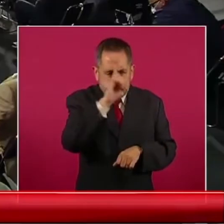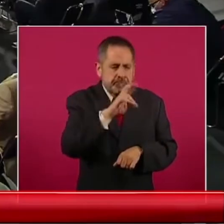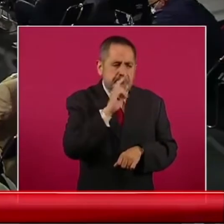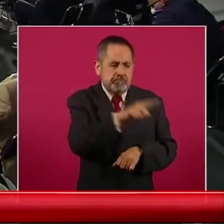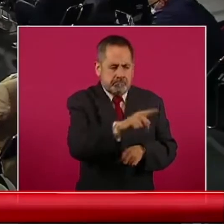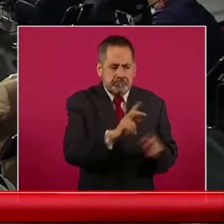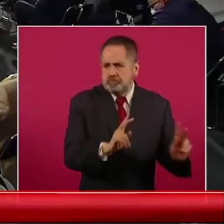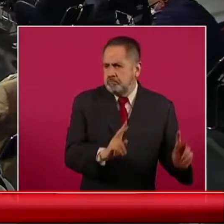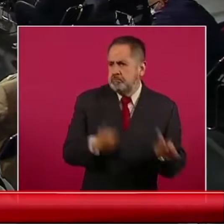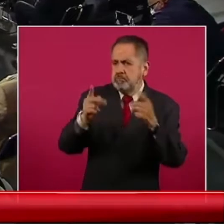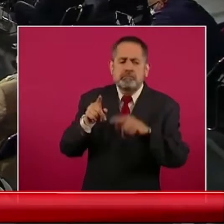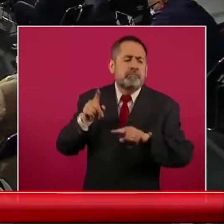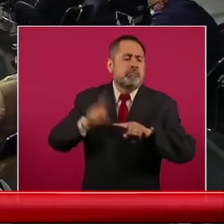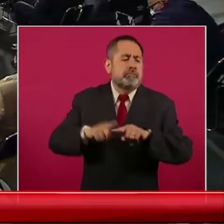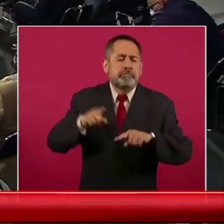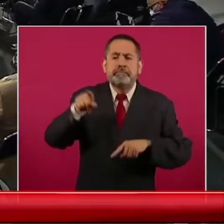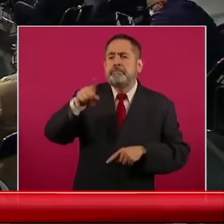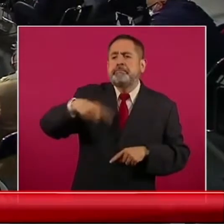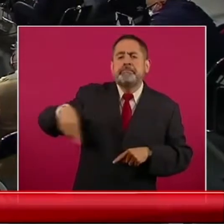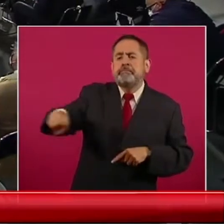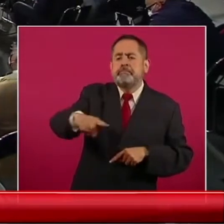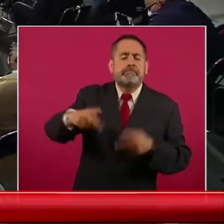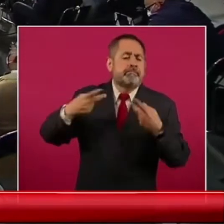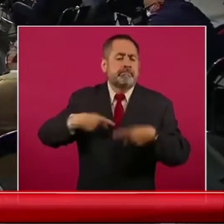recomendación atenta.